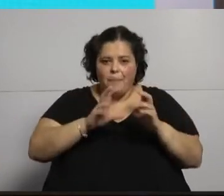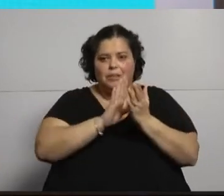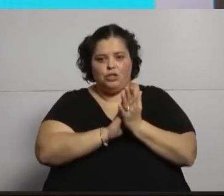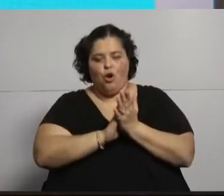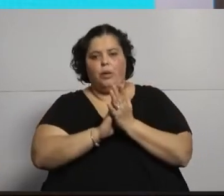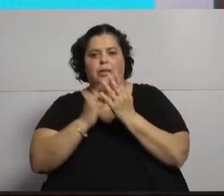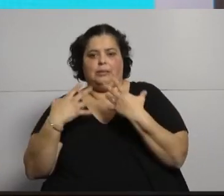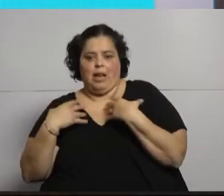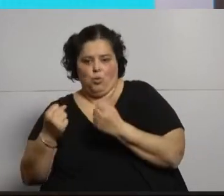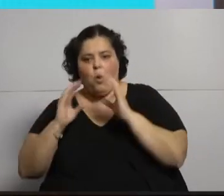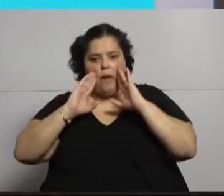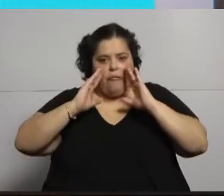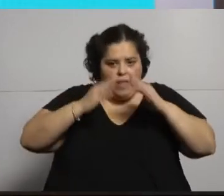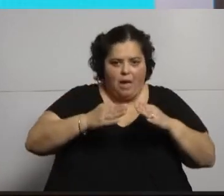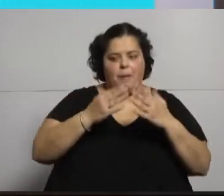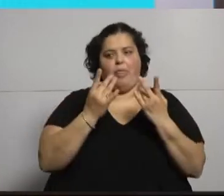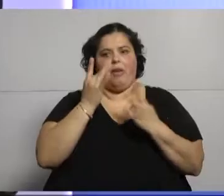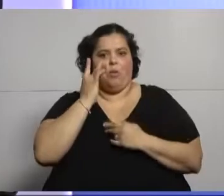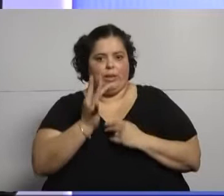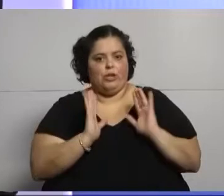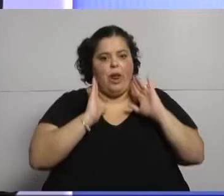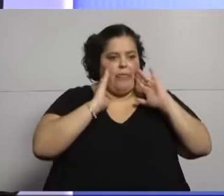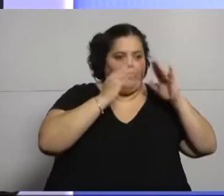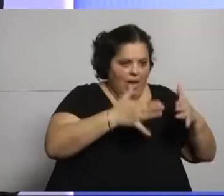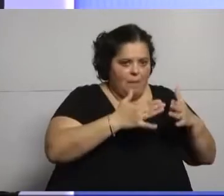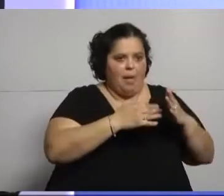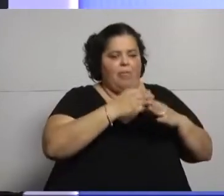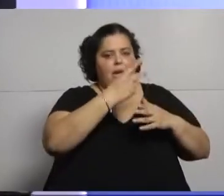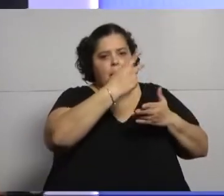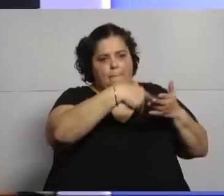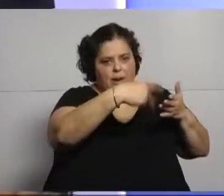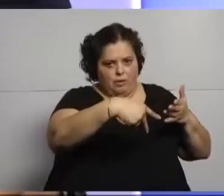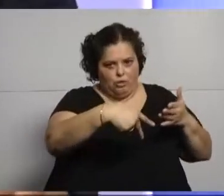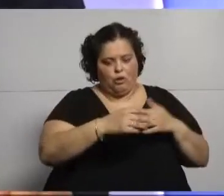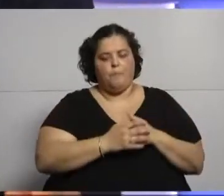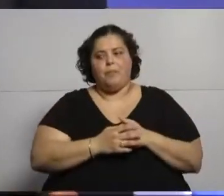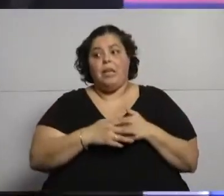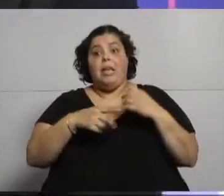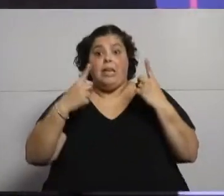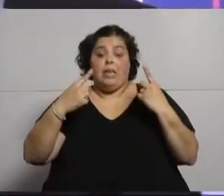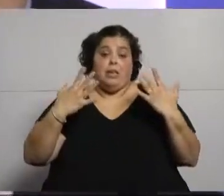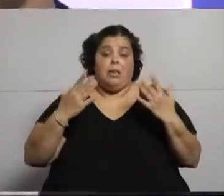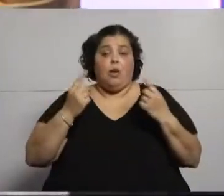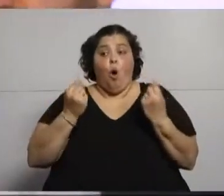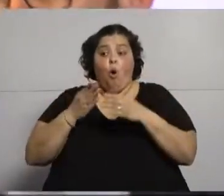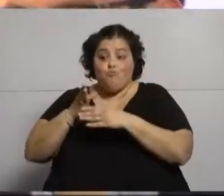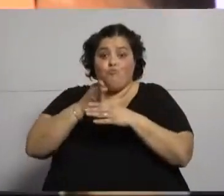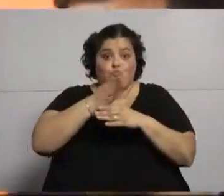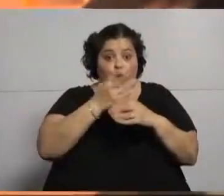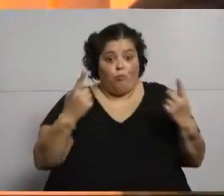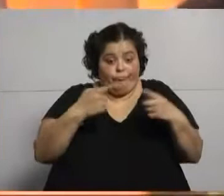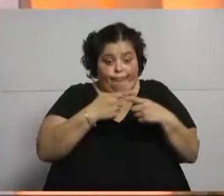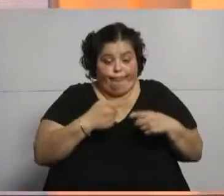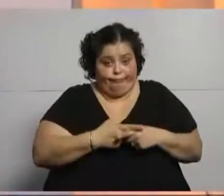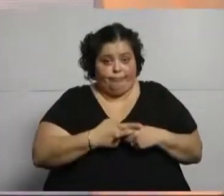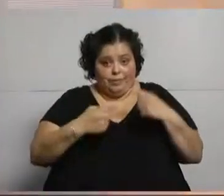temas de educación, los temas de planeación, y los grandes retos los teníamos alrededor de las iniciativas intersectoriales. Lograr hacer una visión, que